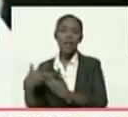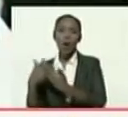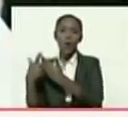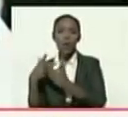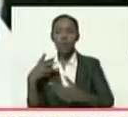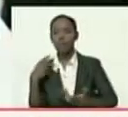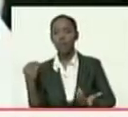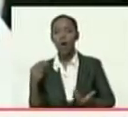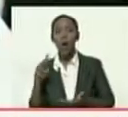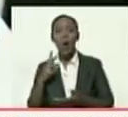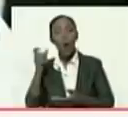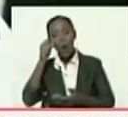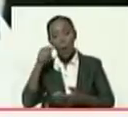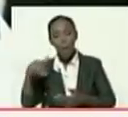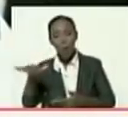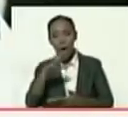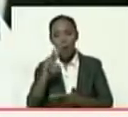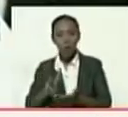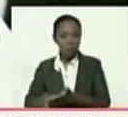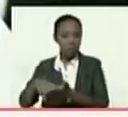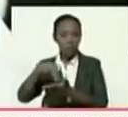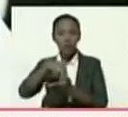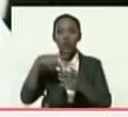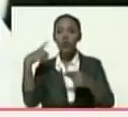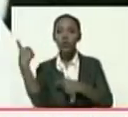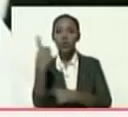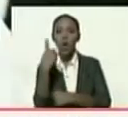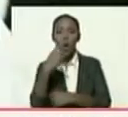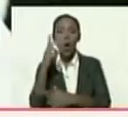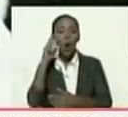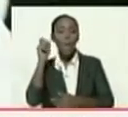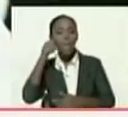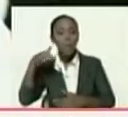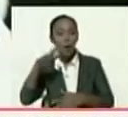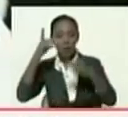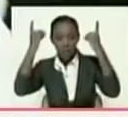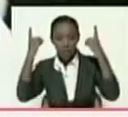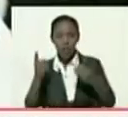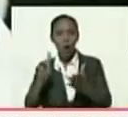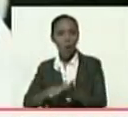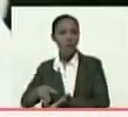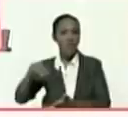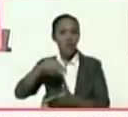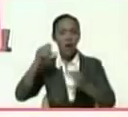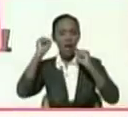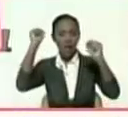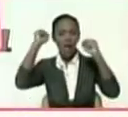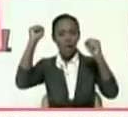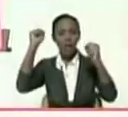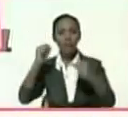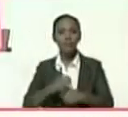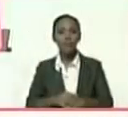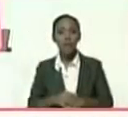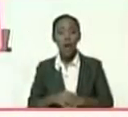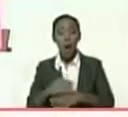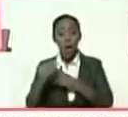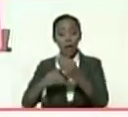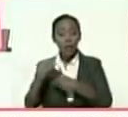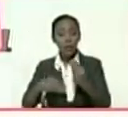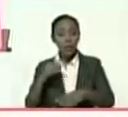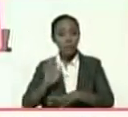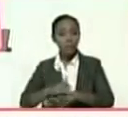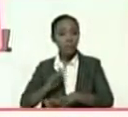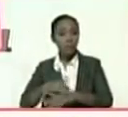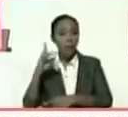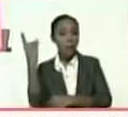Los pueblos se levantan. Lo que ha ocurrido en Bolivia no tiene nada que ver con el pueblo. Lo que ha ocurrido en Bolivia es